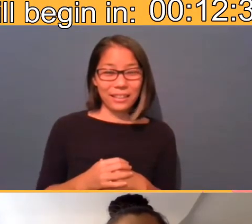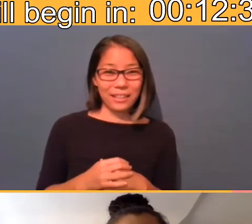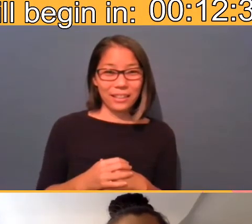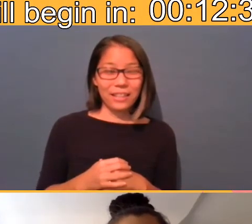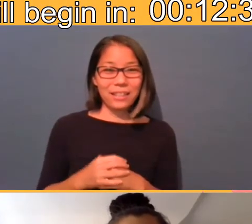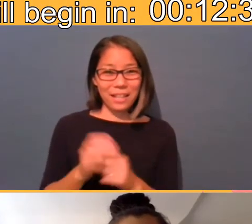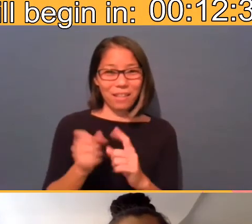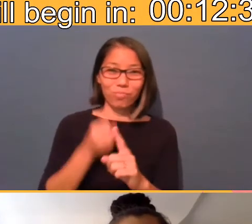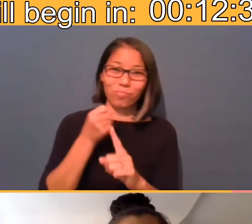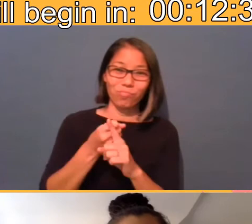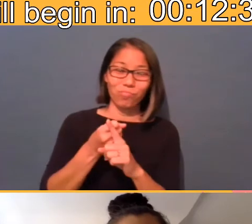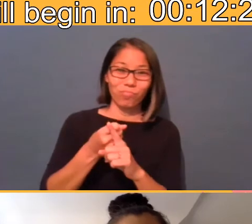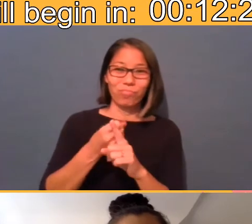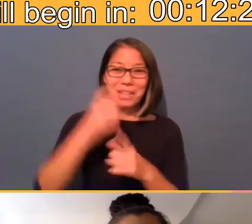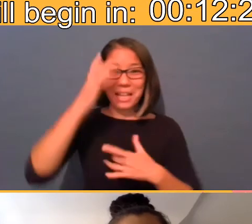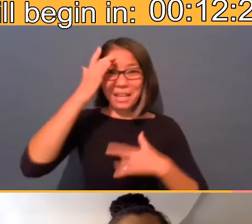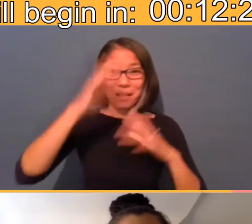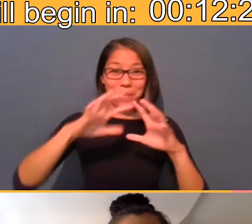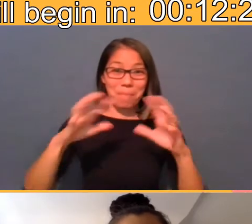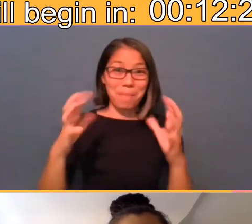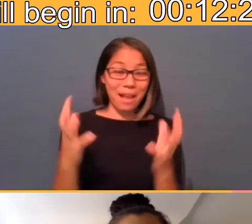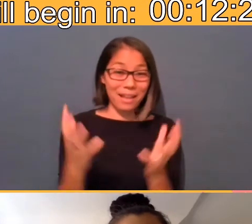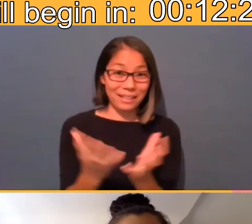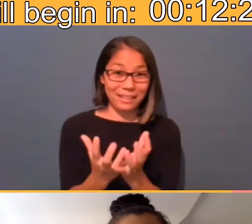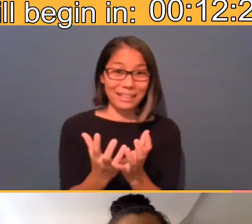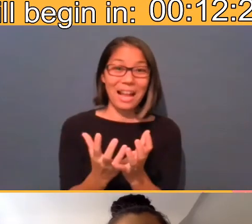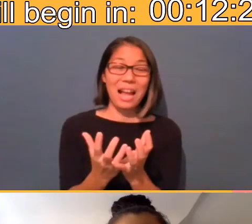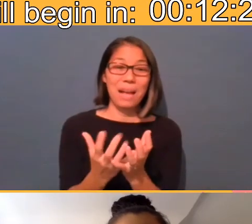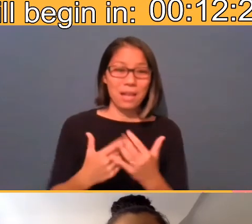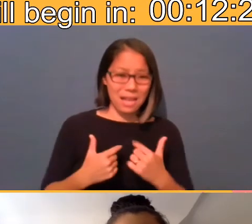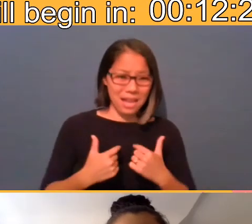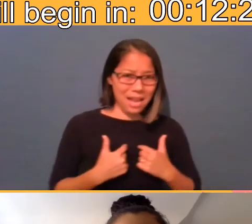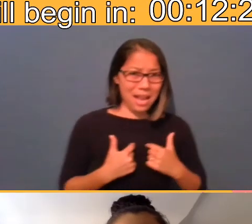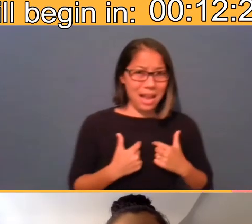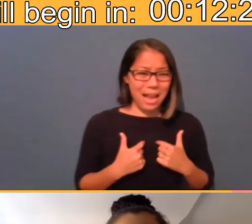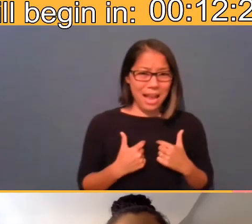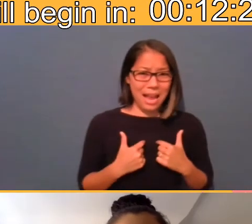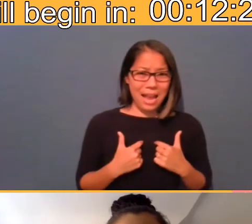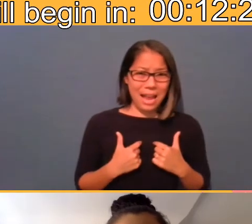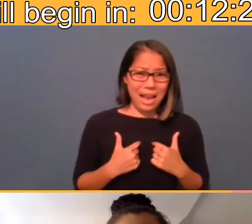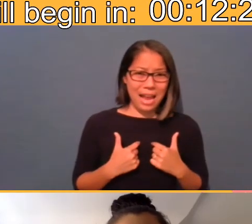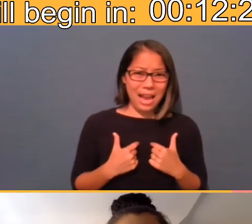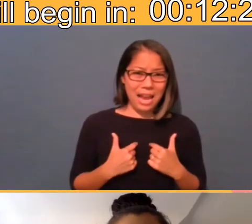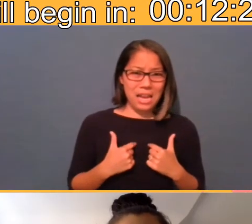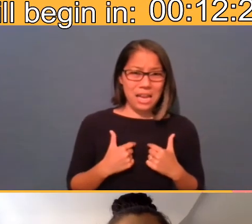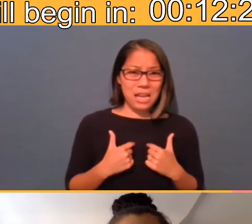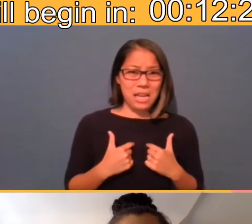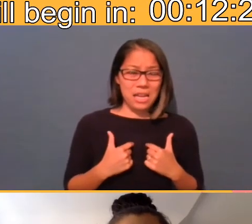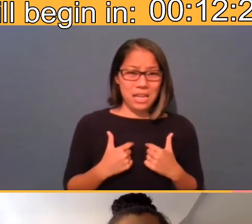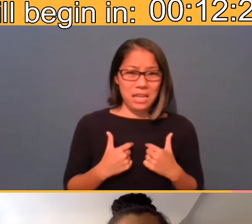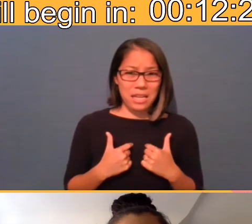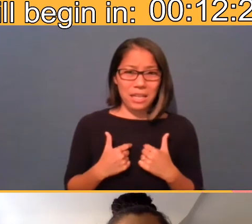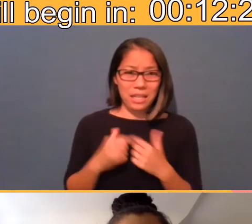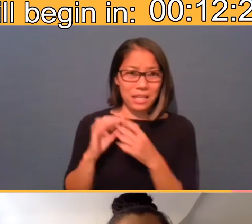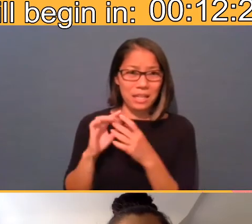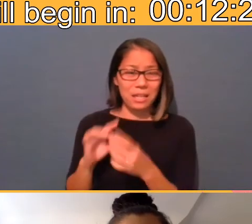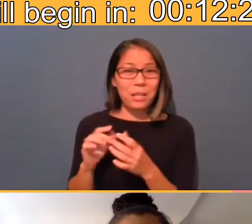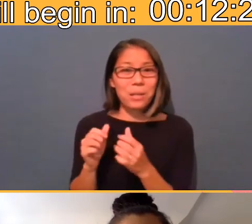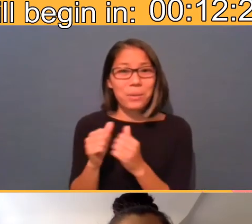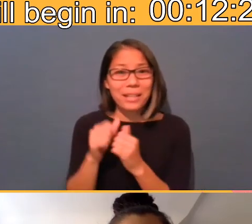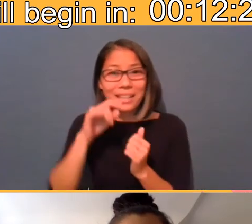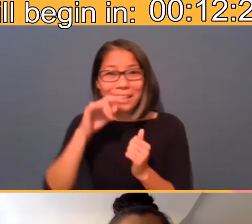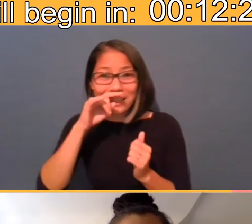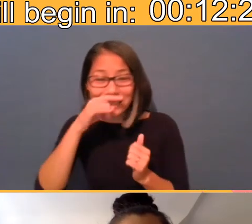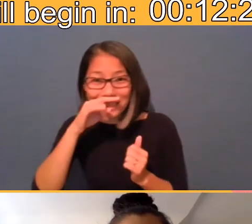global, para mí, yo quería escribir algo, uno para niños, para que niños podían tener